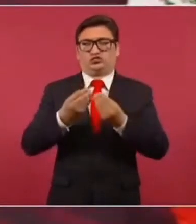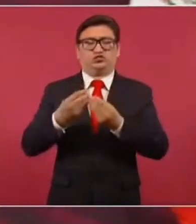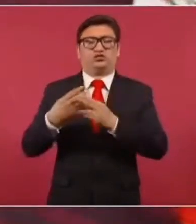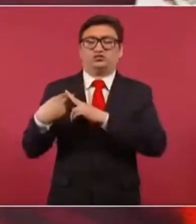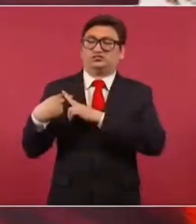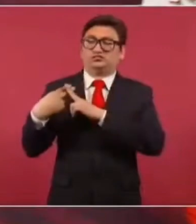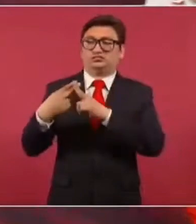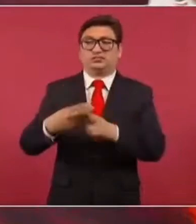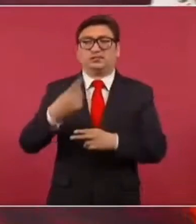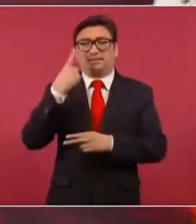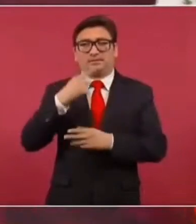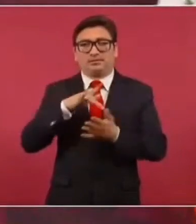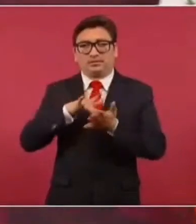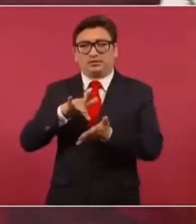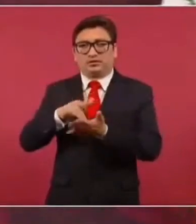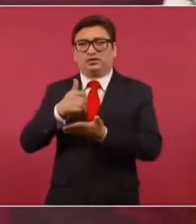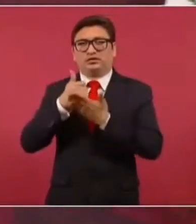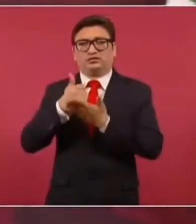migrantes.